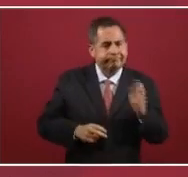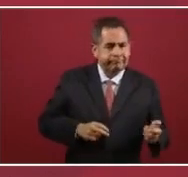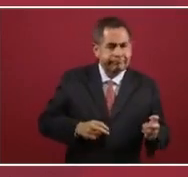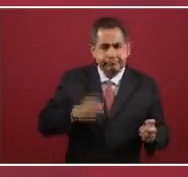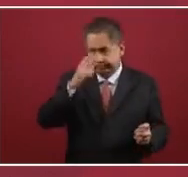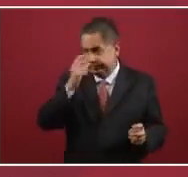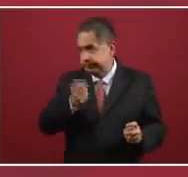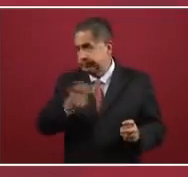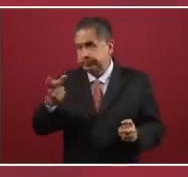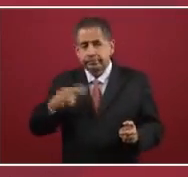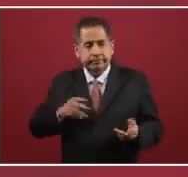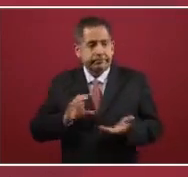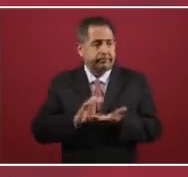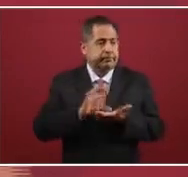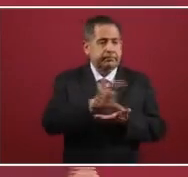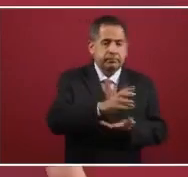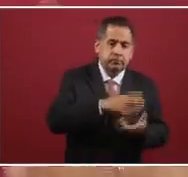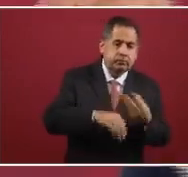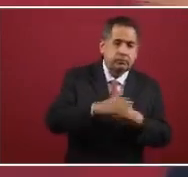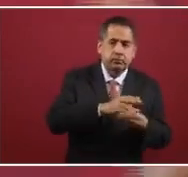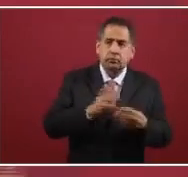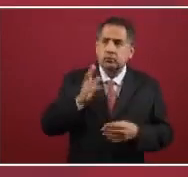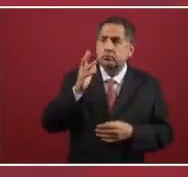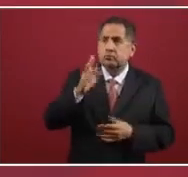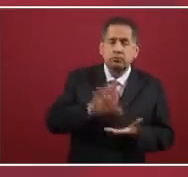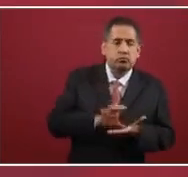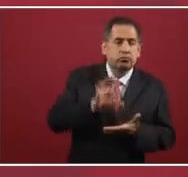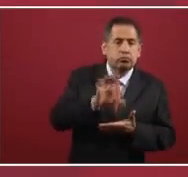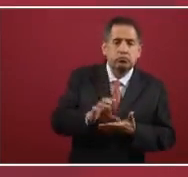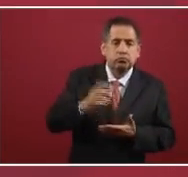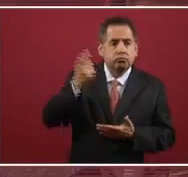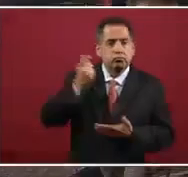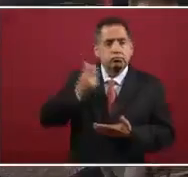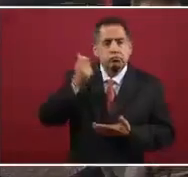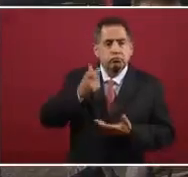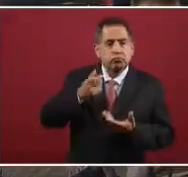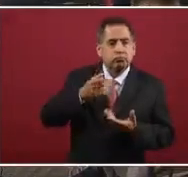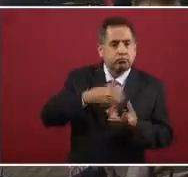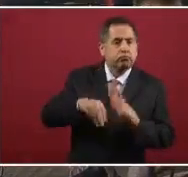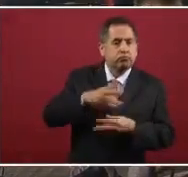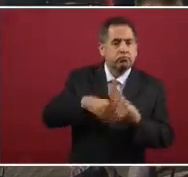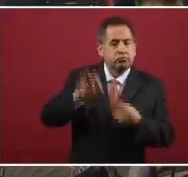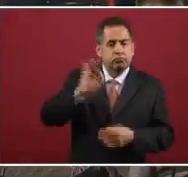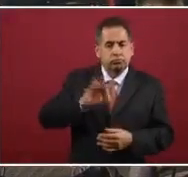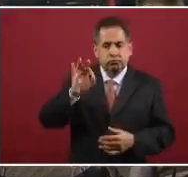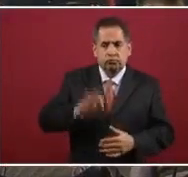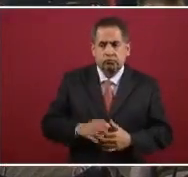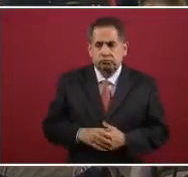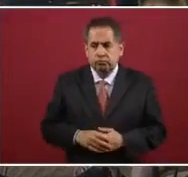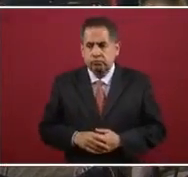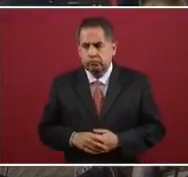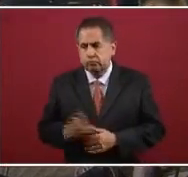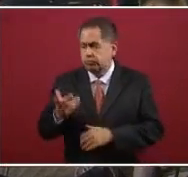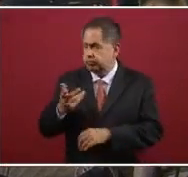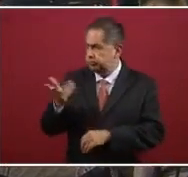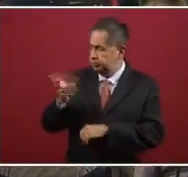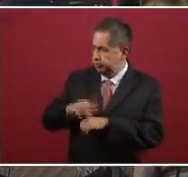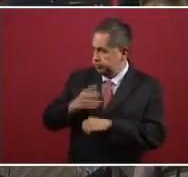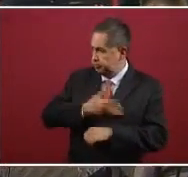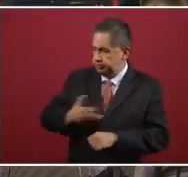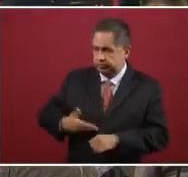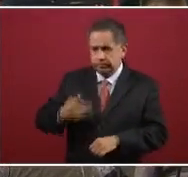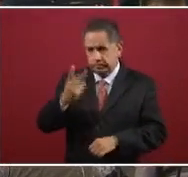inversión de largo plazo de los proyectos que toman mucho tiempo. Si le parece bien, presidente, hago dos